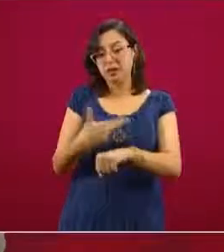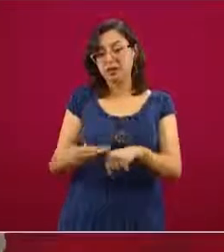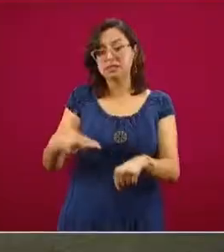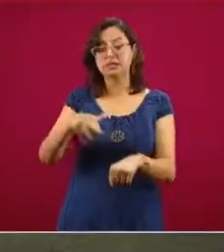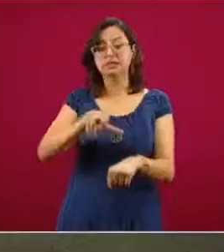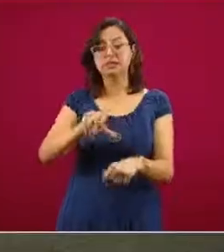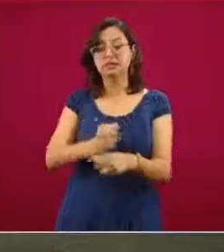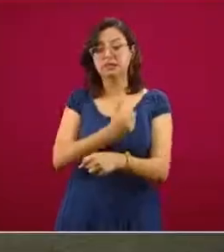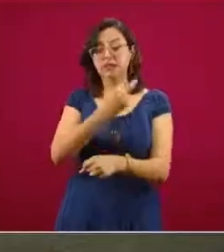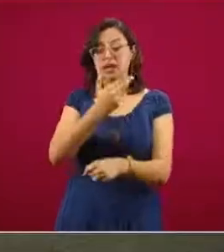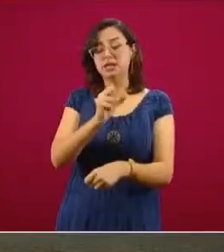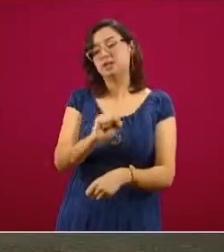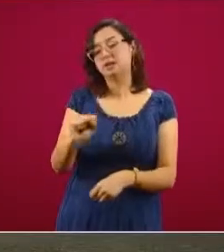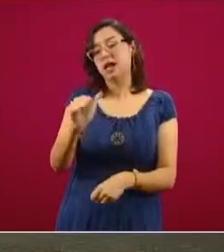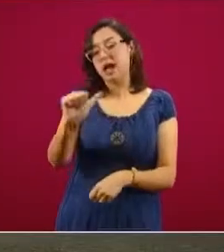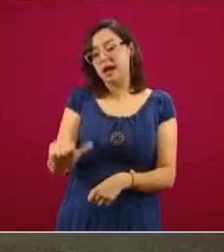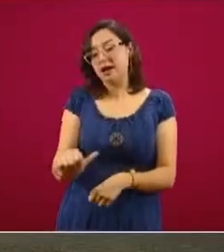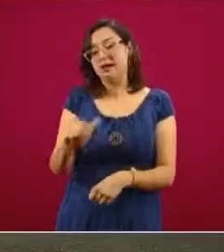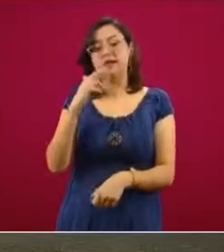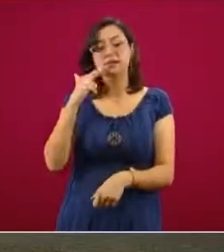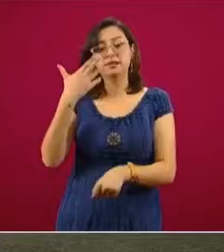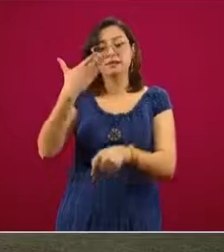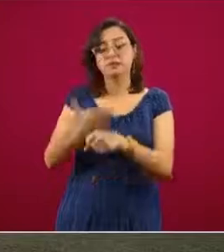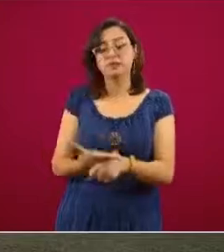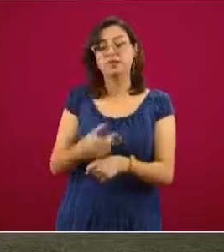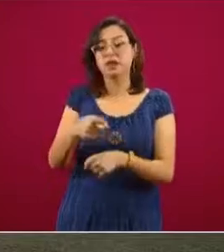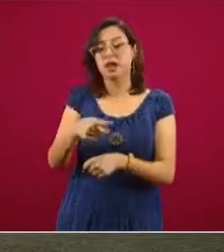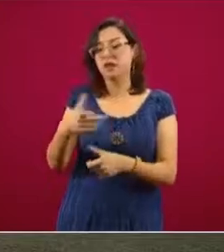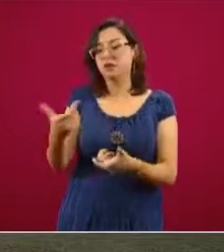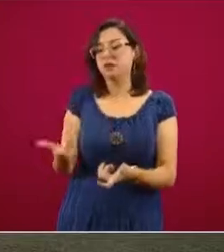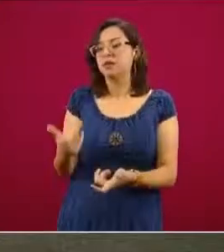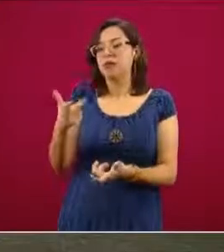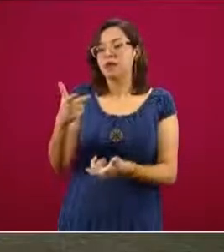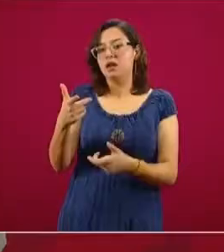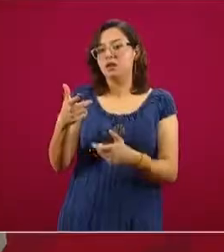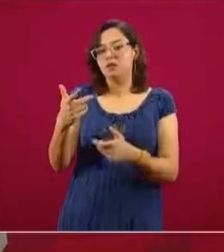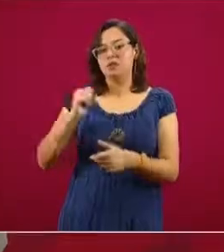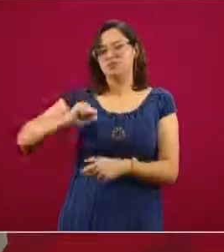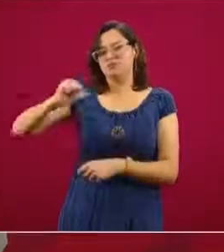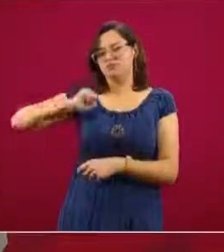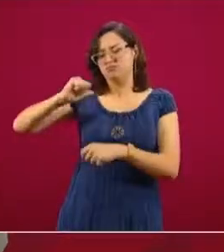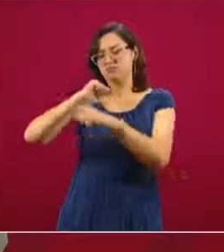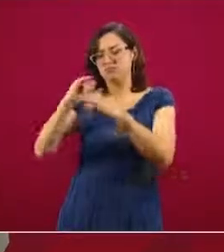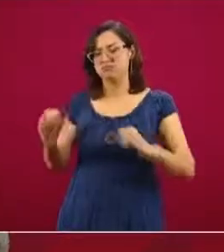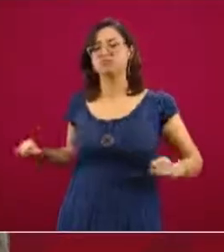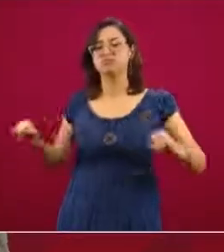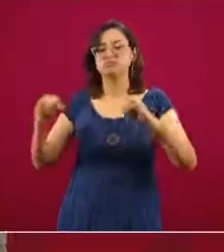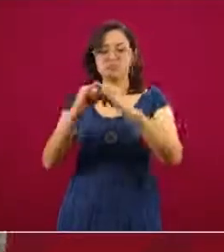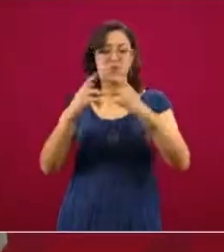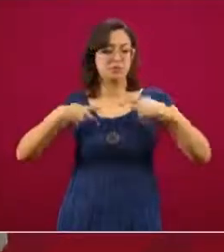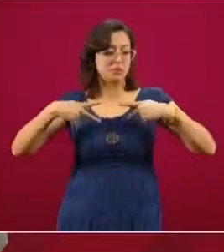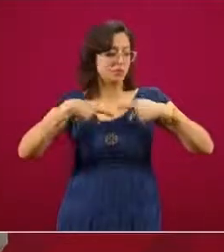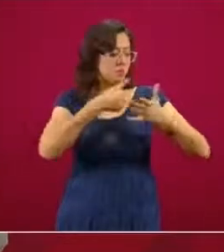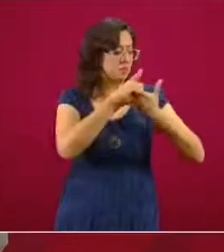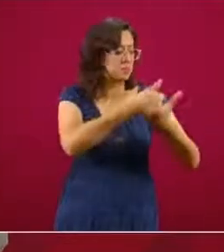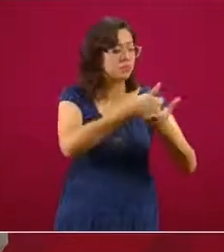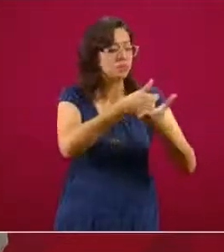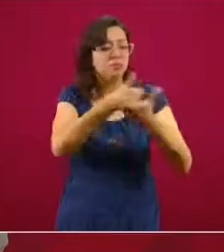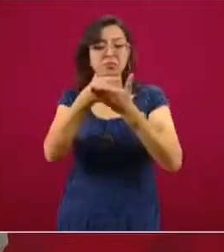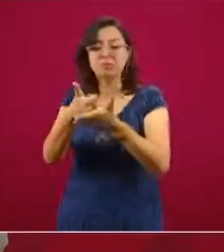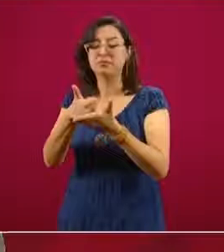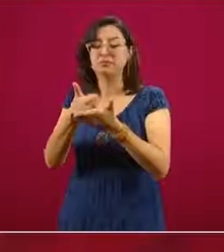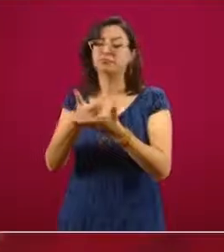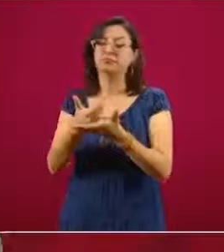Salud es la encargada del patrimonio de la beneficencia pública. Esta es una institución muy antigua que es una